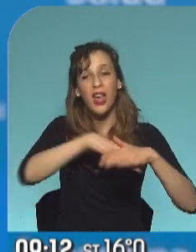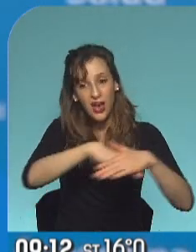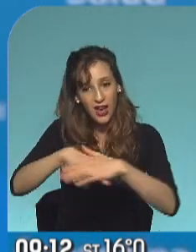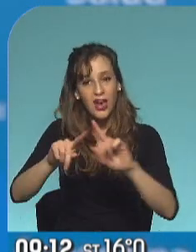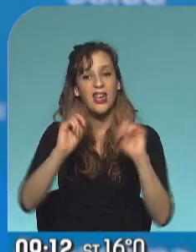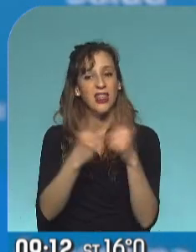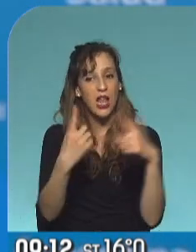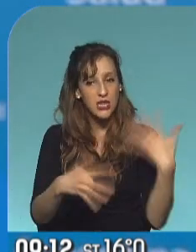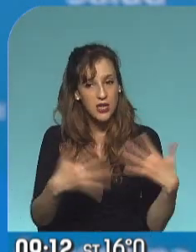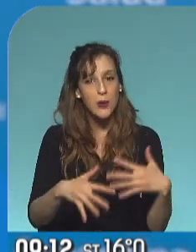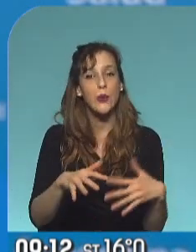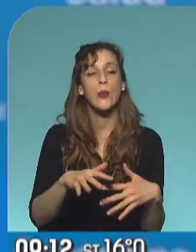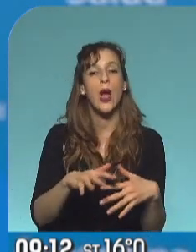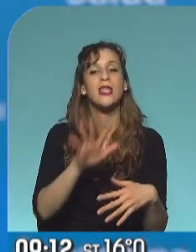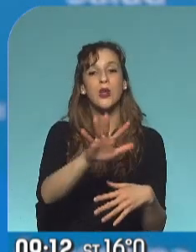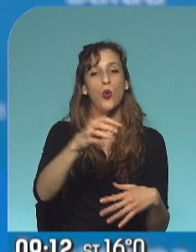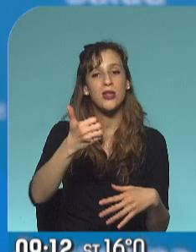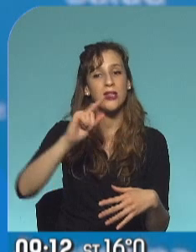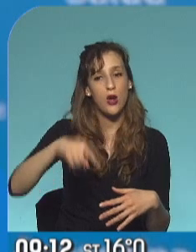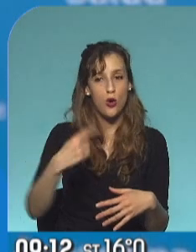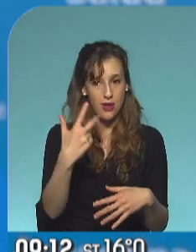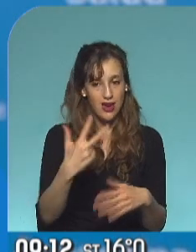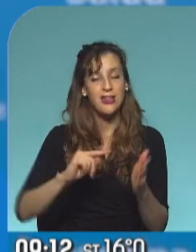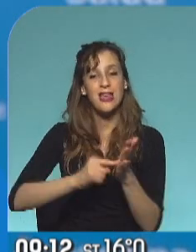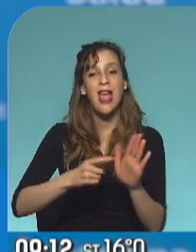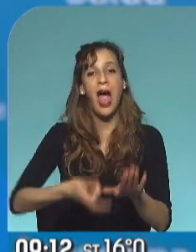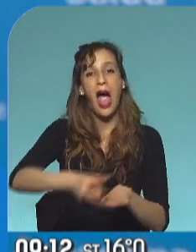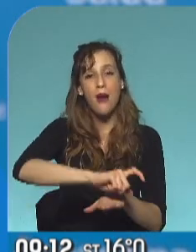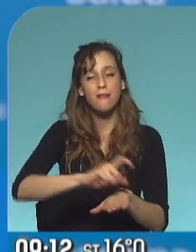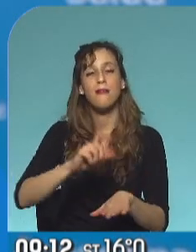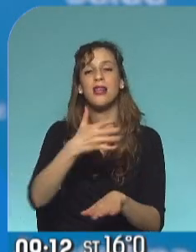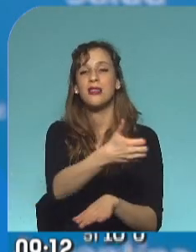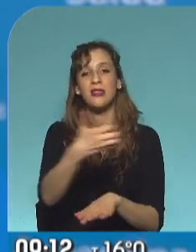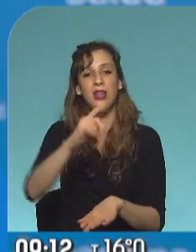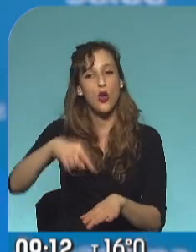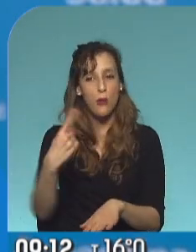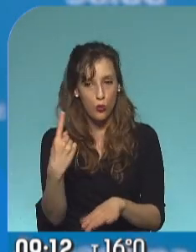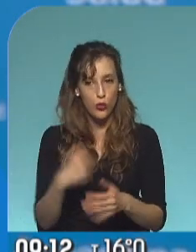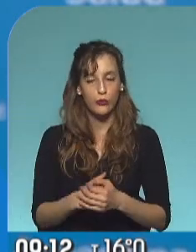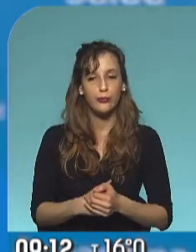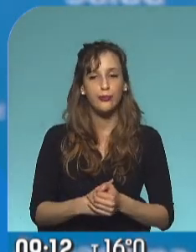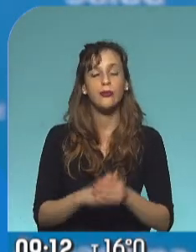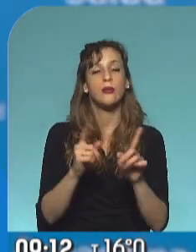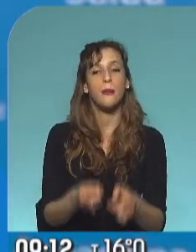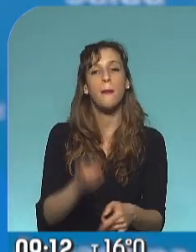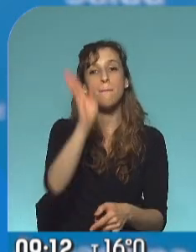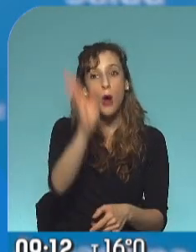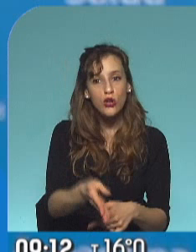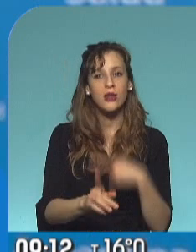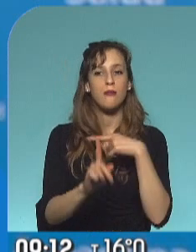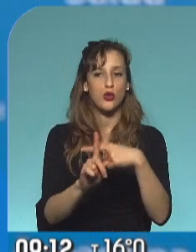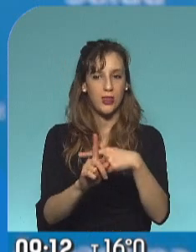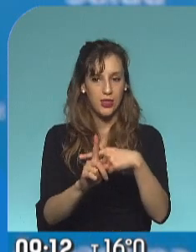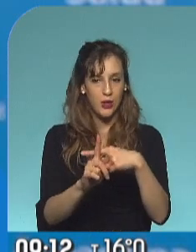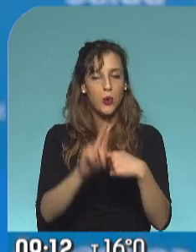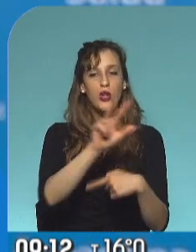son en total país 56.3 y en el amba 66.1 el porcentaje de positividad promedio